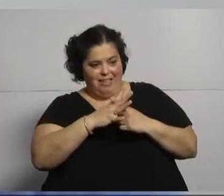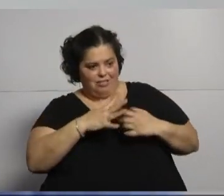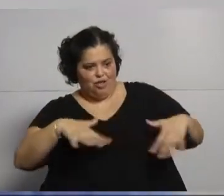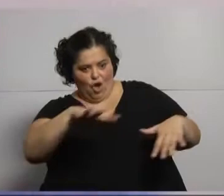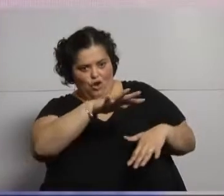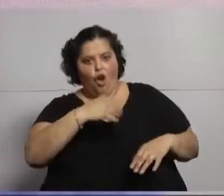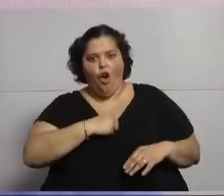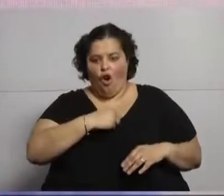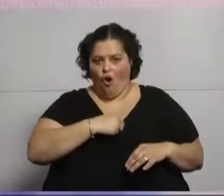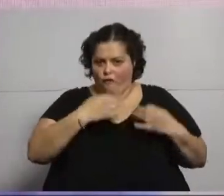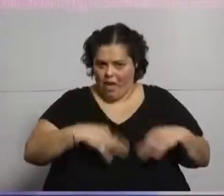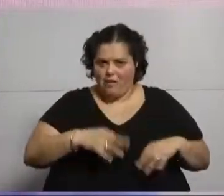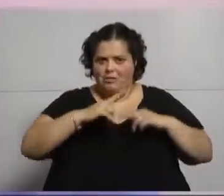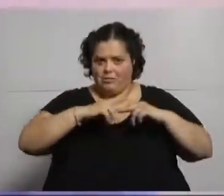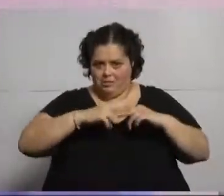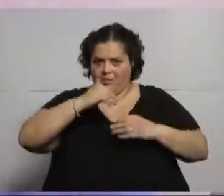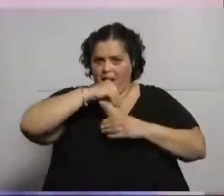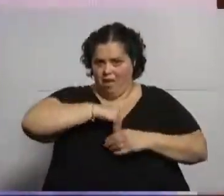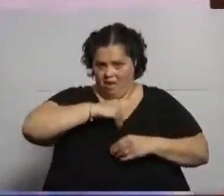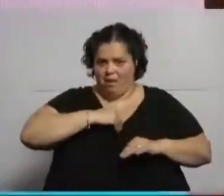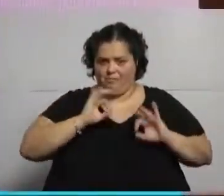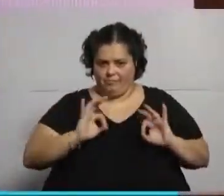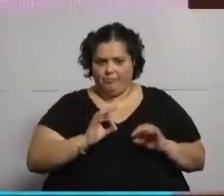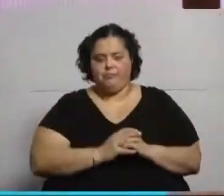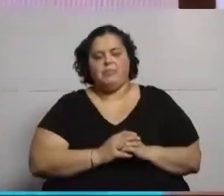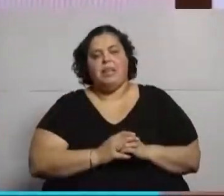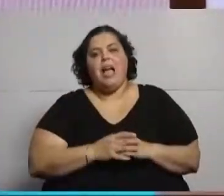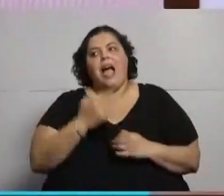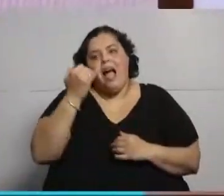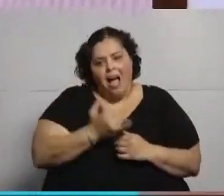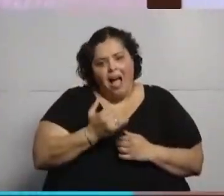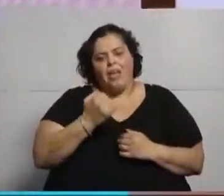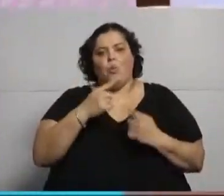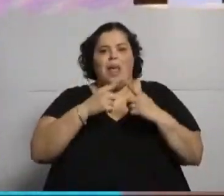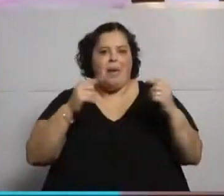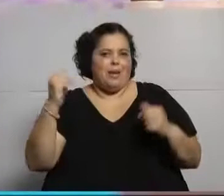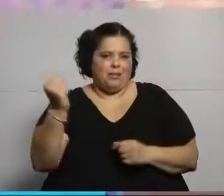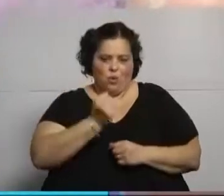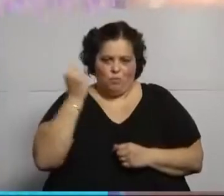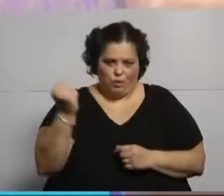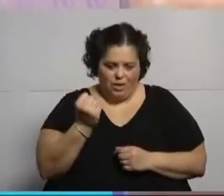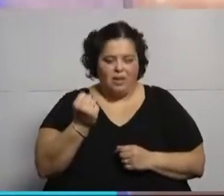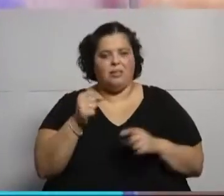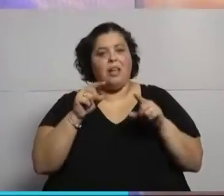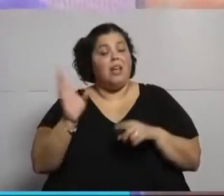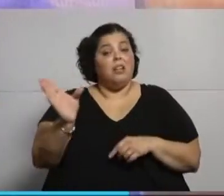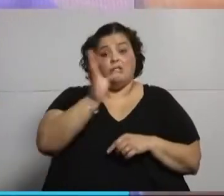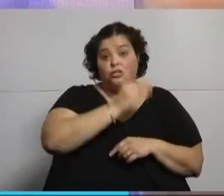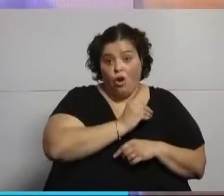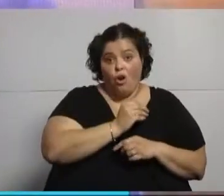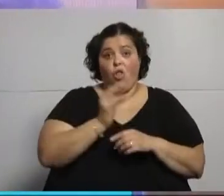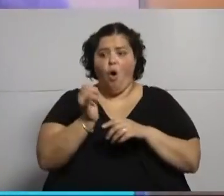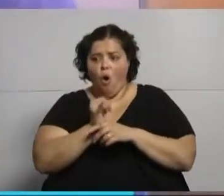plena confianza digital. Hay un elemento que fue clave, y es que finalmente todas las entidades, igual que nos